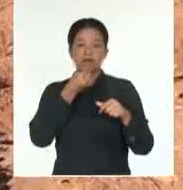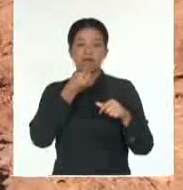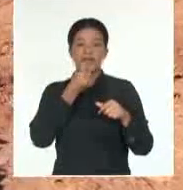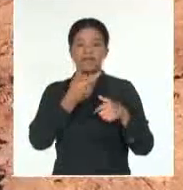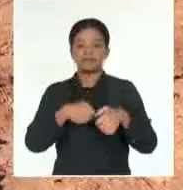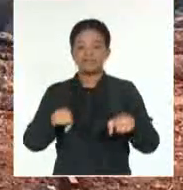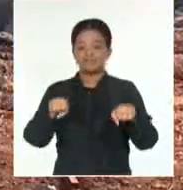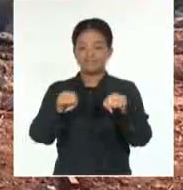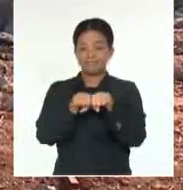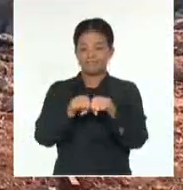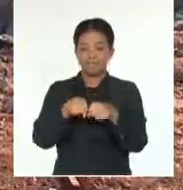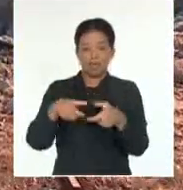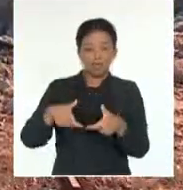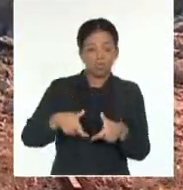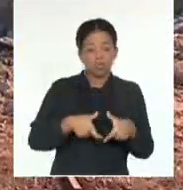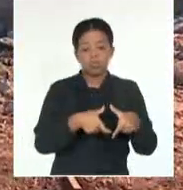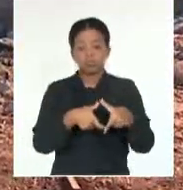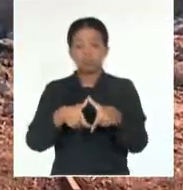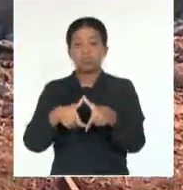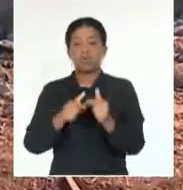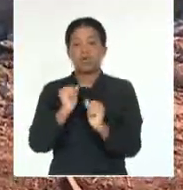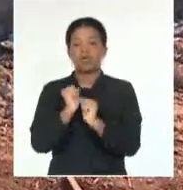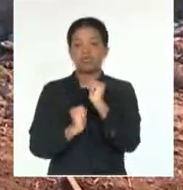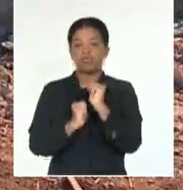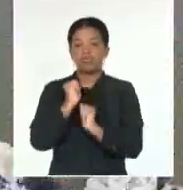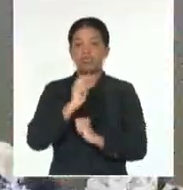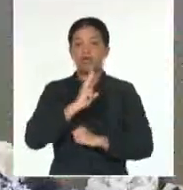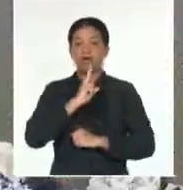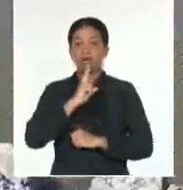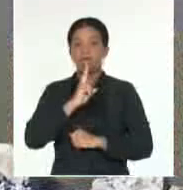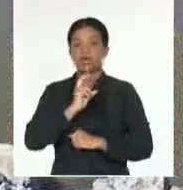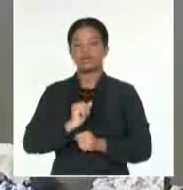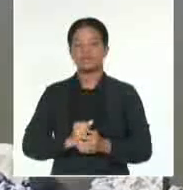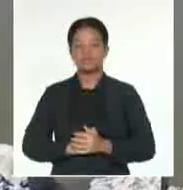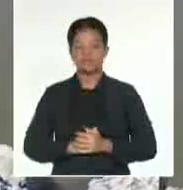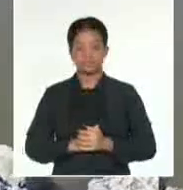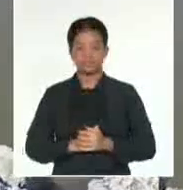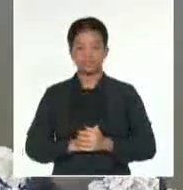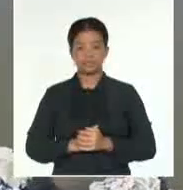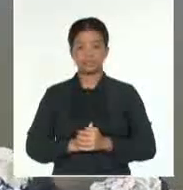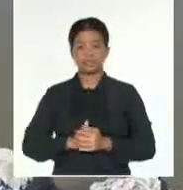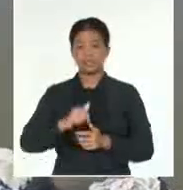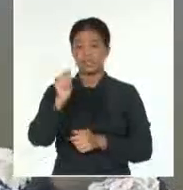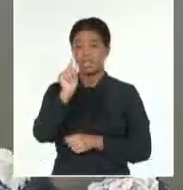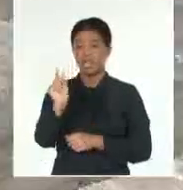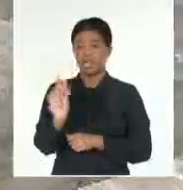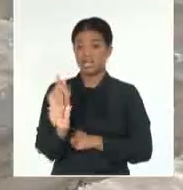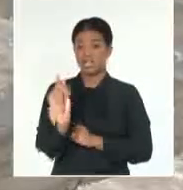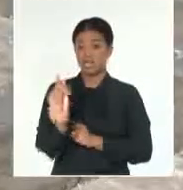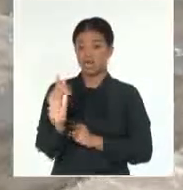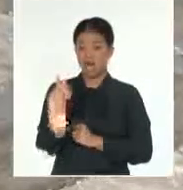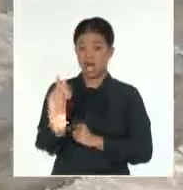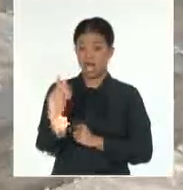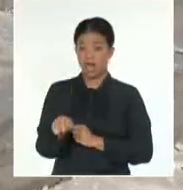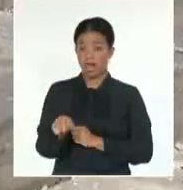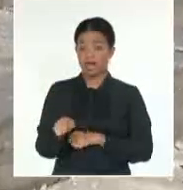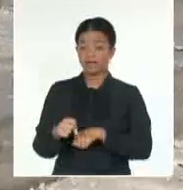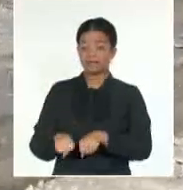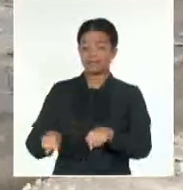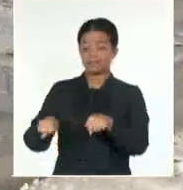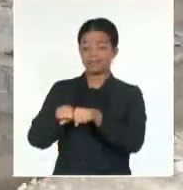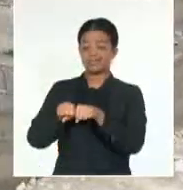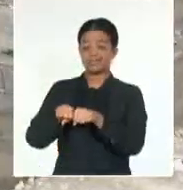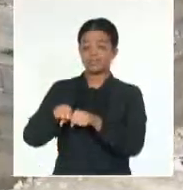de conductos para el bombeo de 70 litros por segundo. Desde el río Arimao, la toma de agua asegurará el suministro a